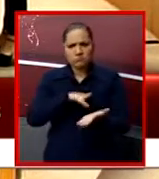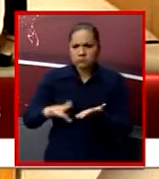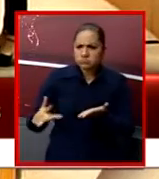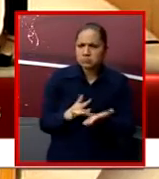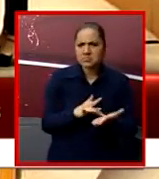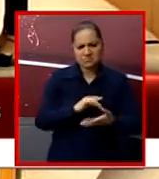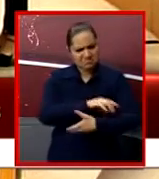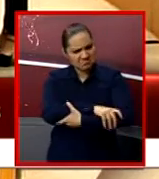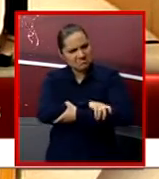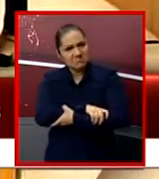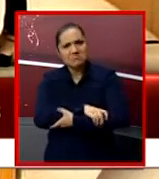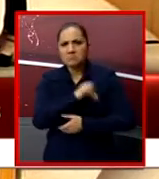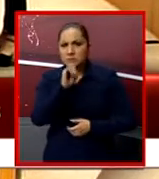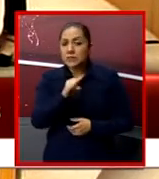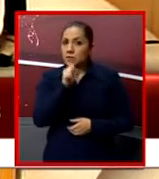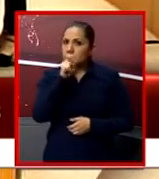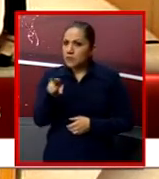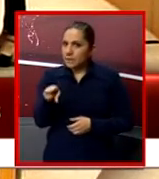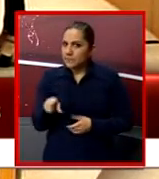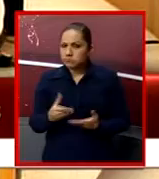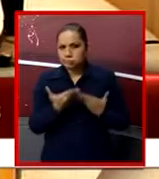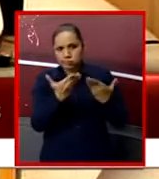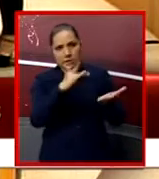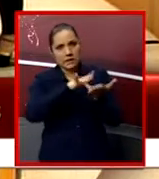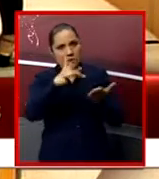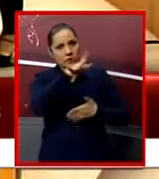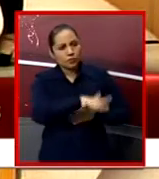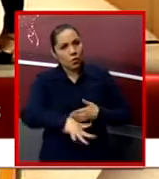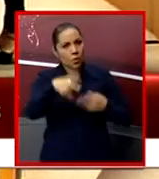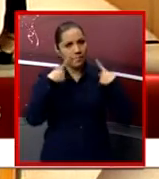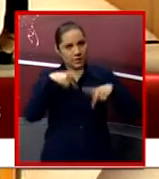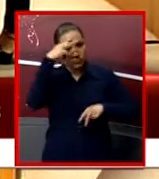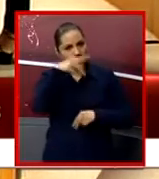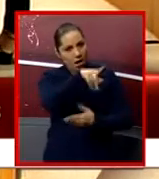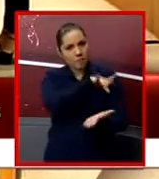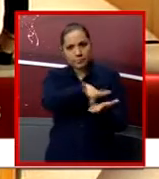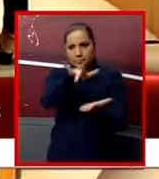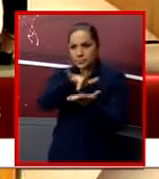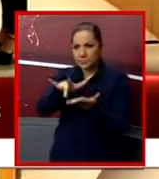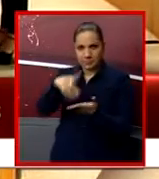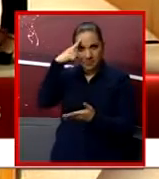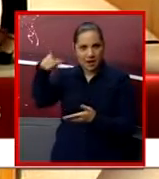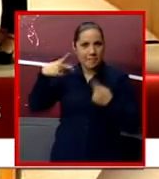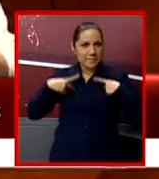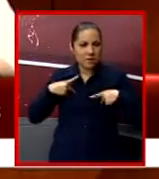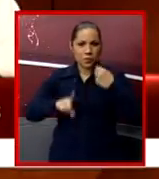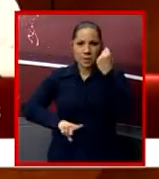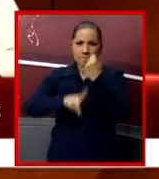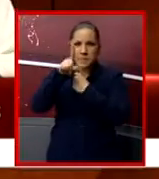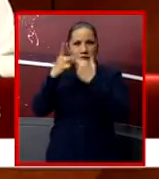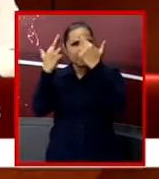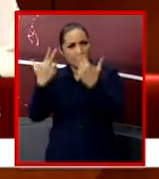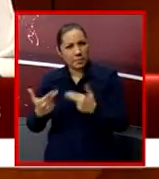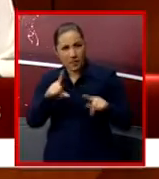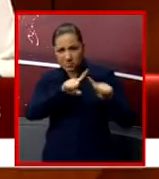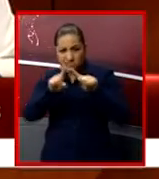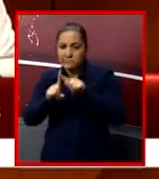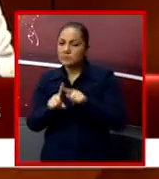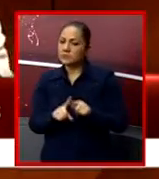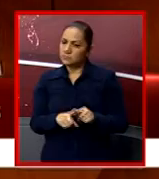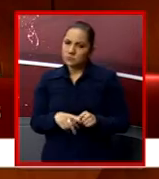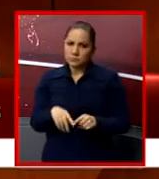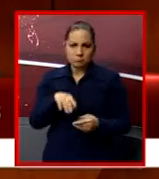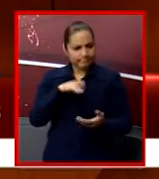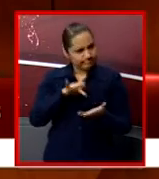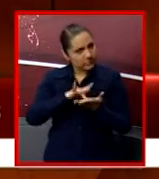Reiteró el reconocimiento a la sociedad mexicana por el apoyo brindado para los damnificados, y coincidió en la necesidad de que los recursos lleguen a los